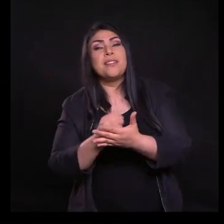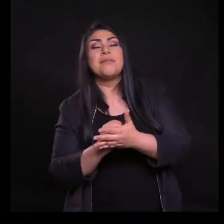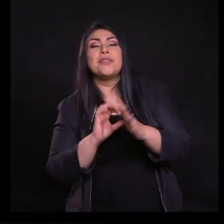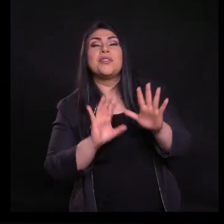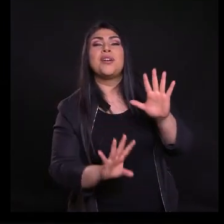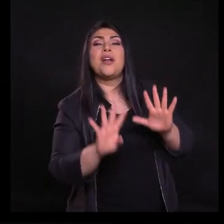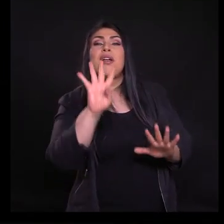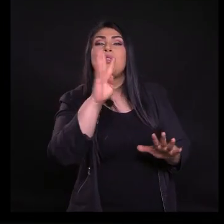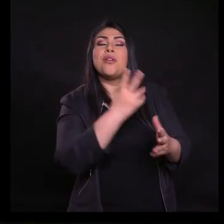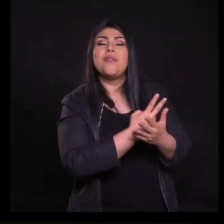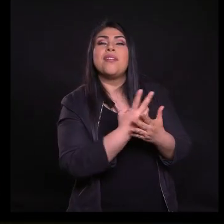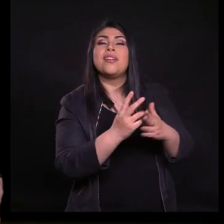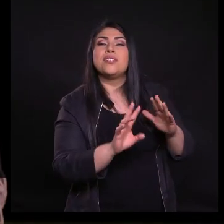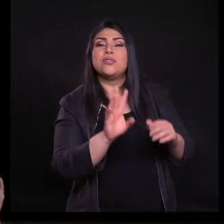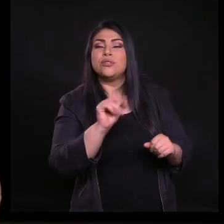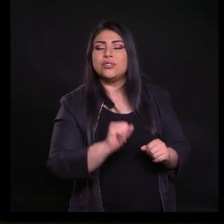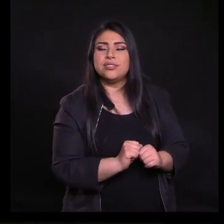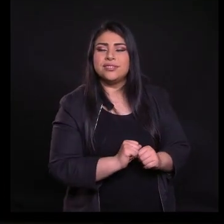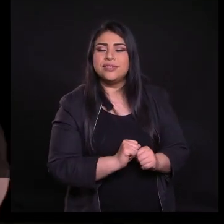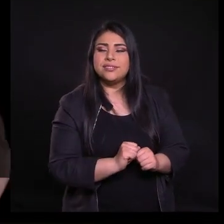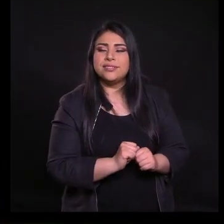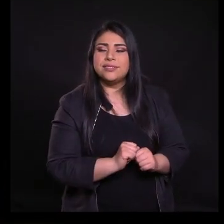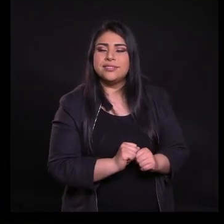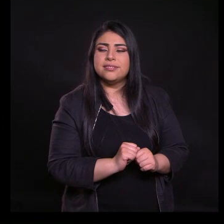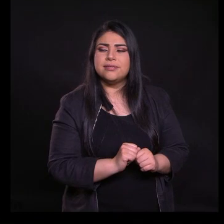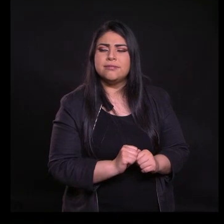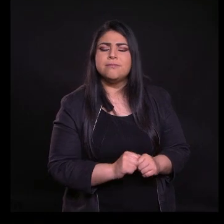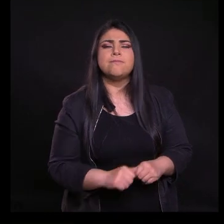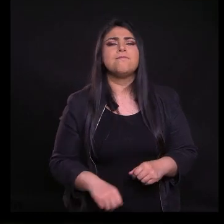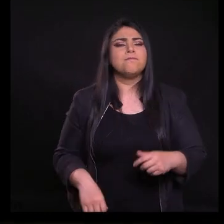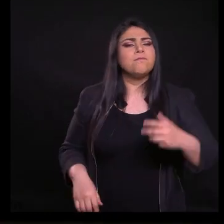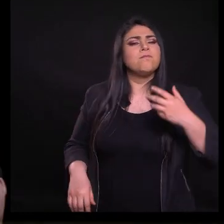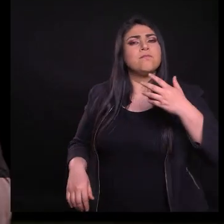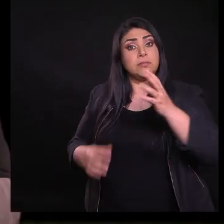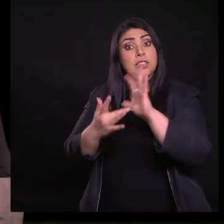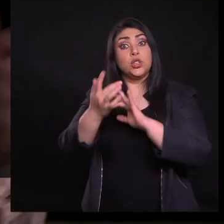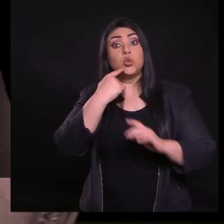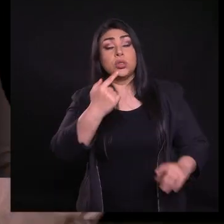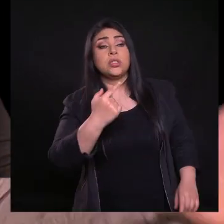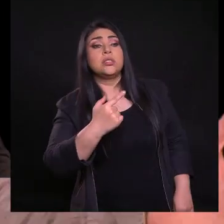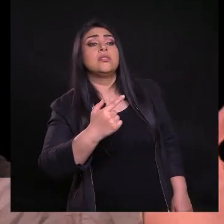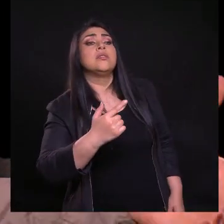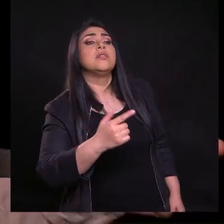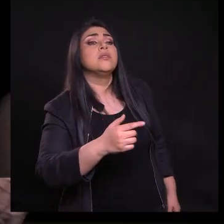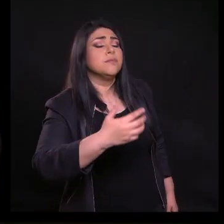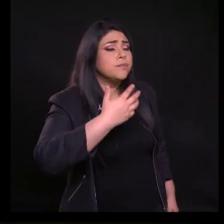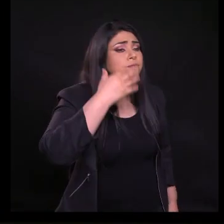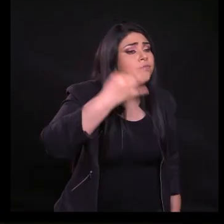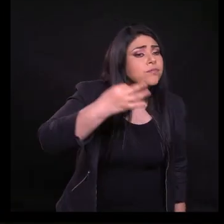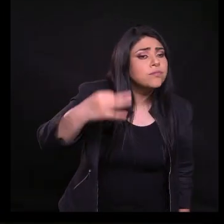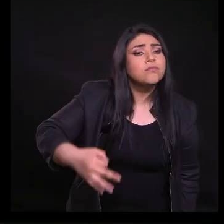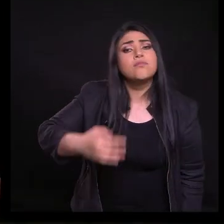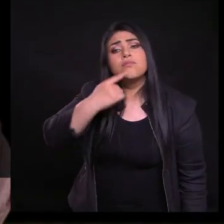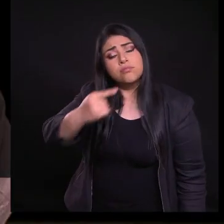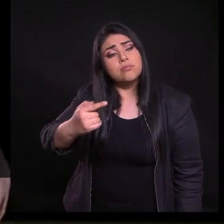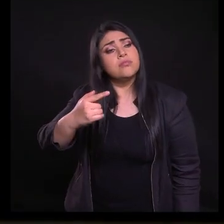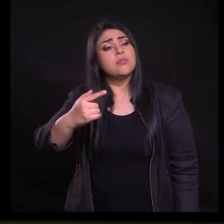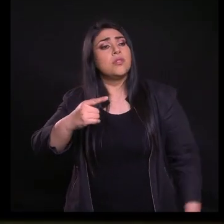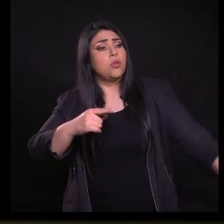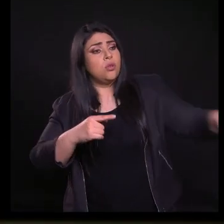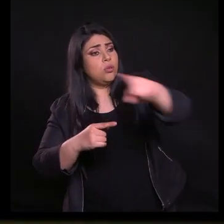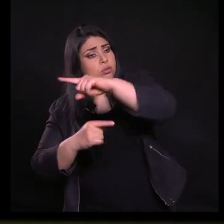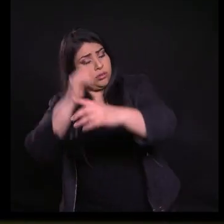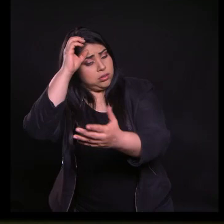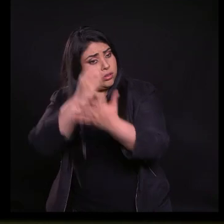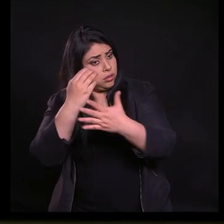y verso 12 es cierto de cierto os digo el que me cree en las obras que yo hago el